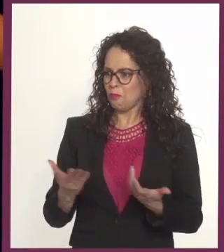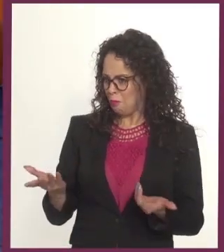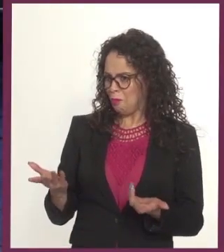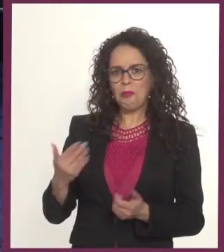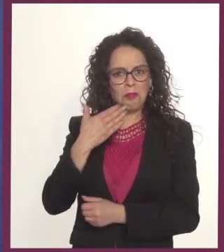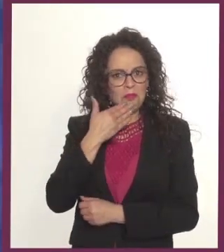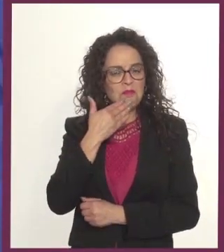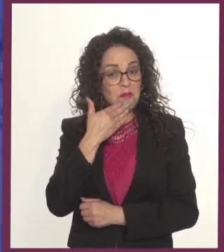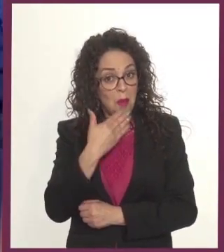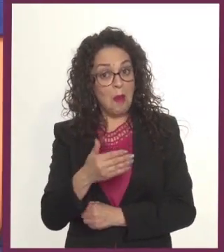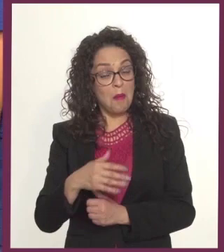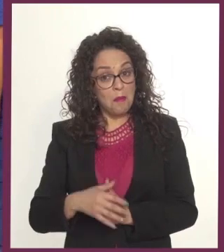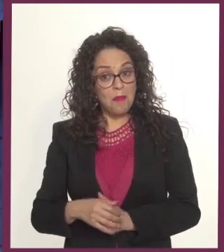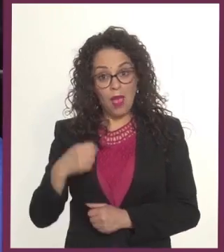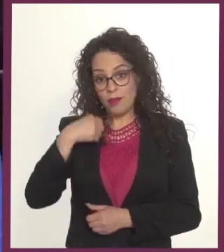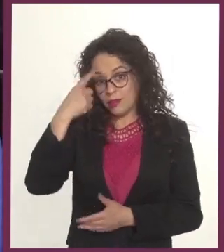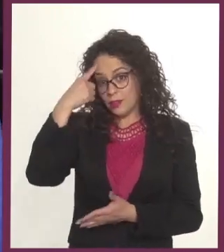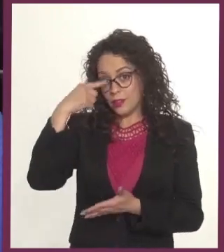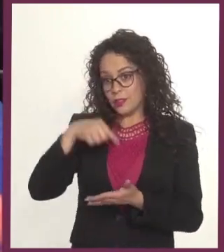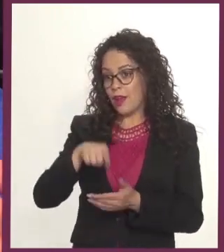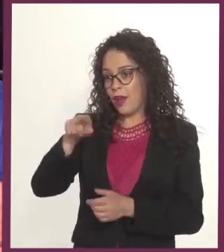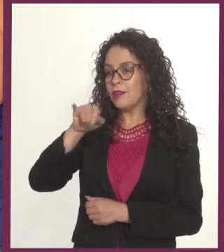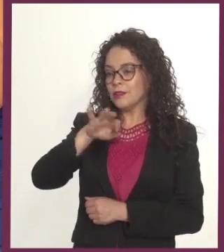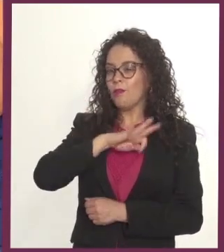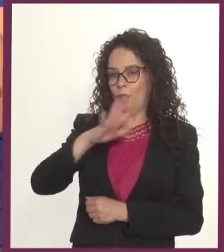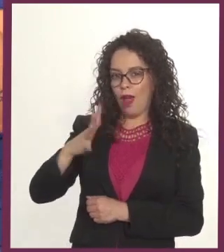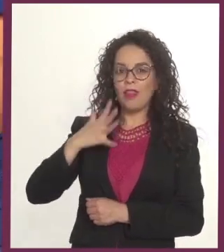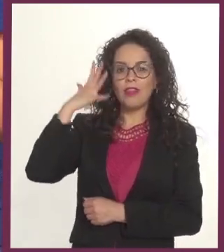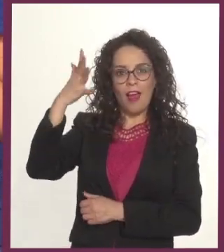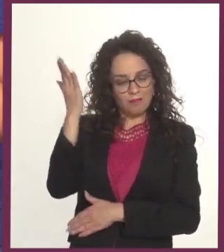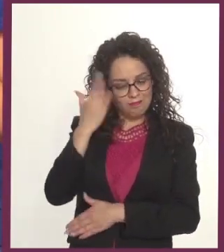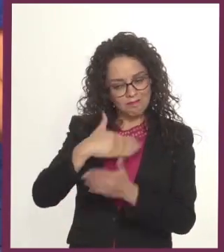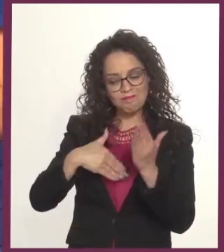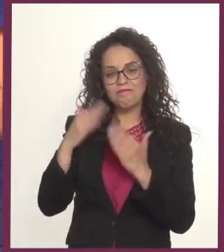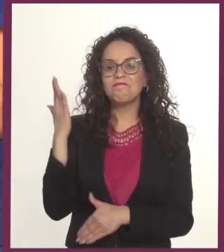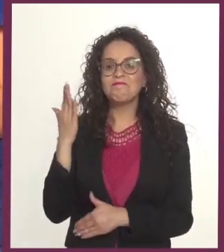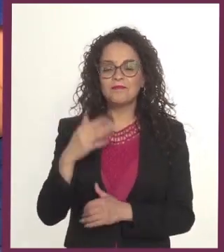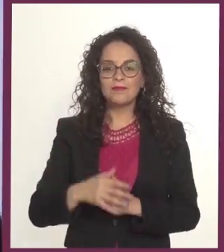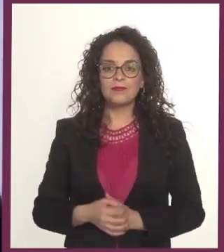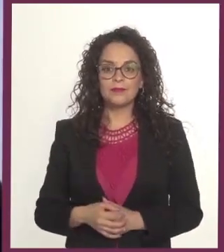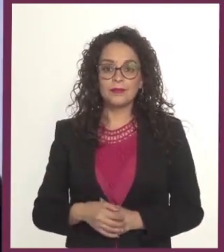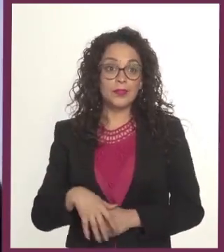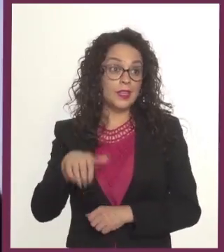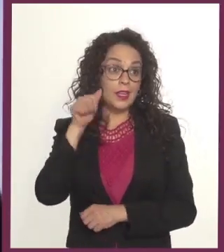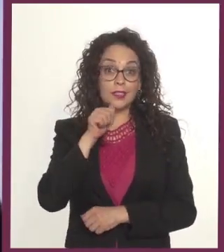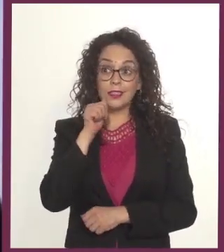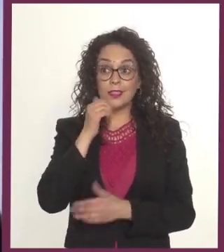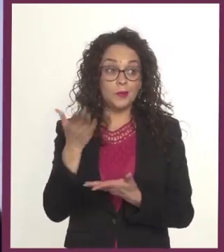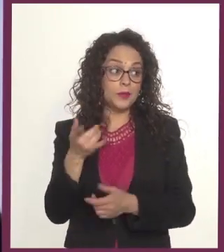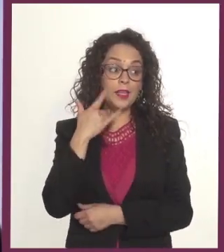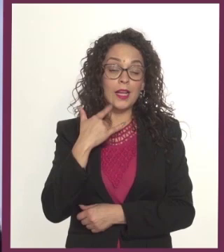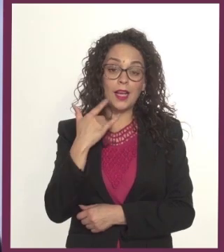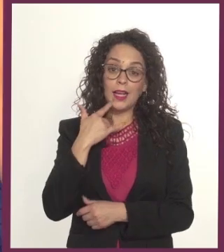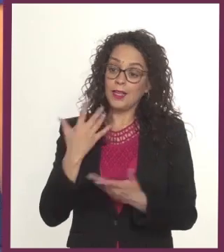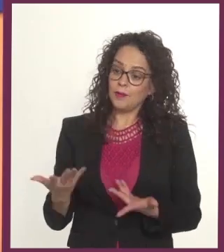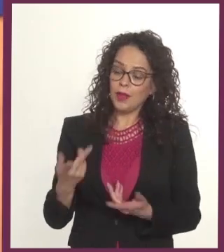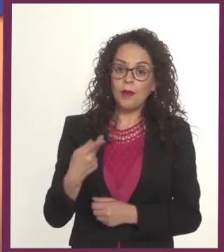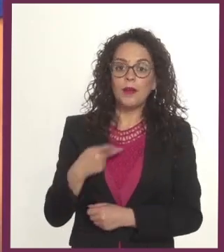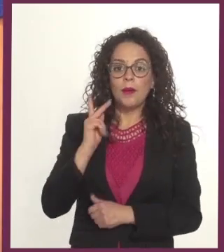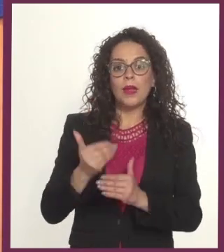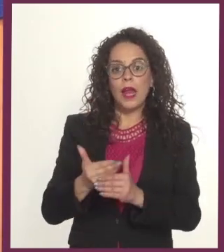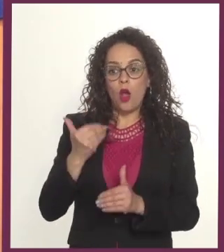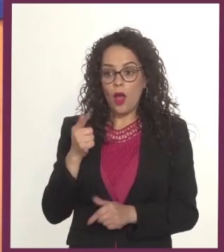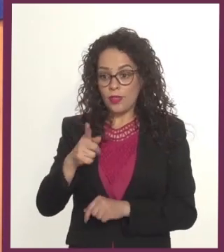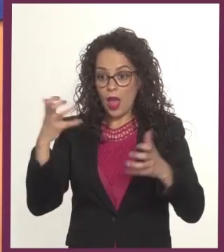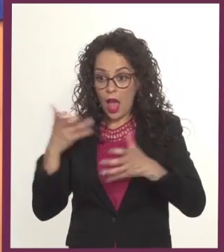Oye, nada mal, ¿eh? Creo que sí tienes algo de futuro en esta profesión. Siempre tan amable. Oye, pero